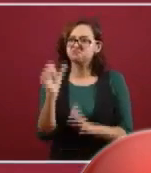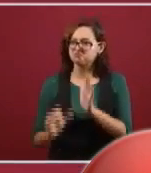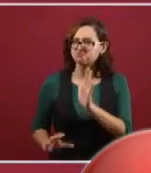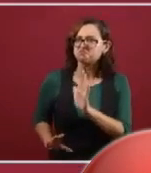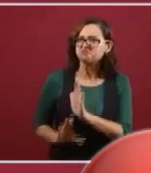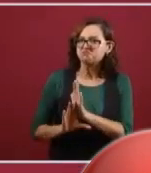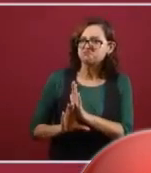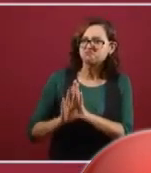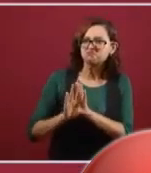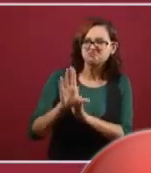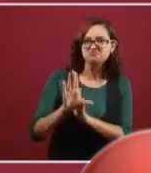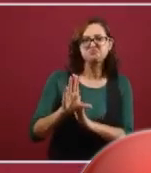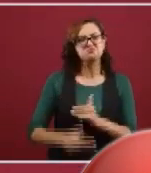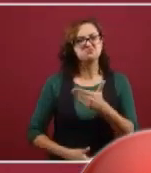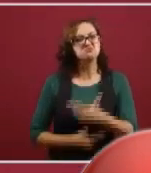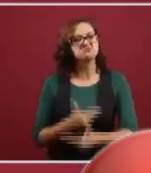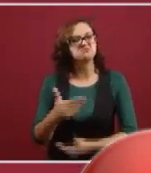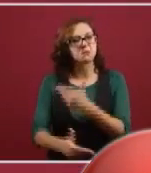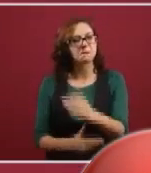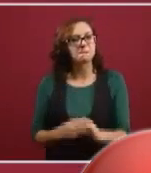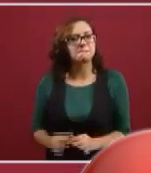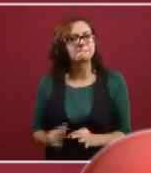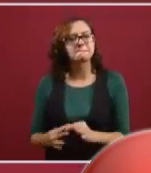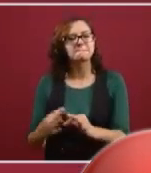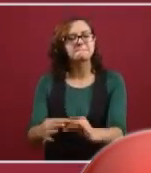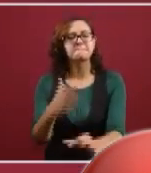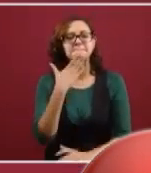ahora les vamos a presentar este plan.